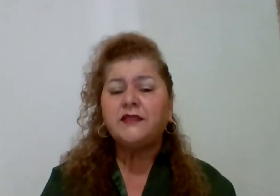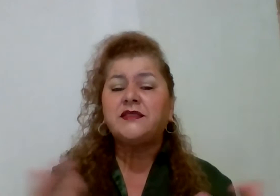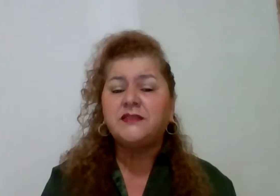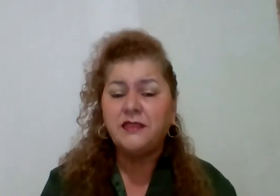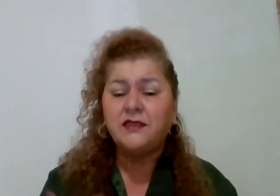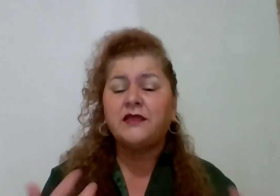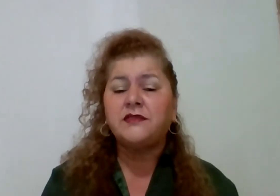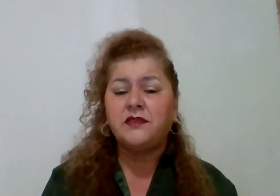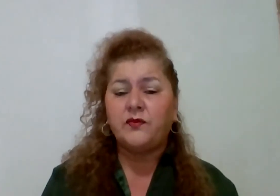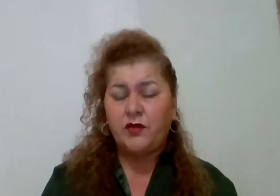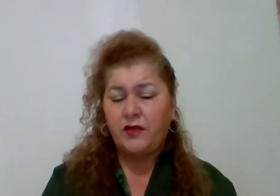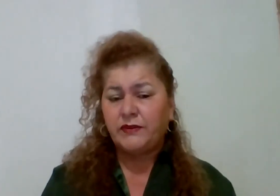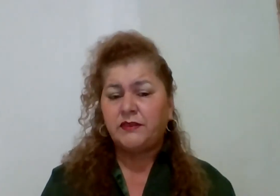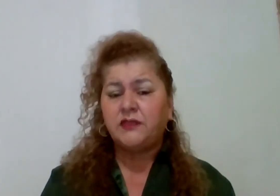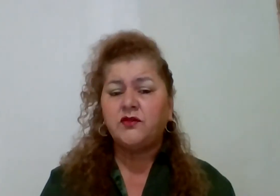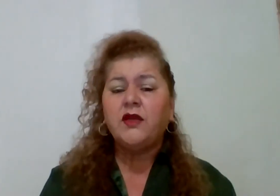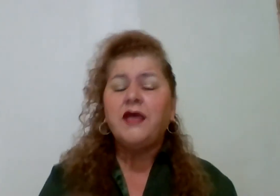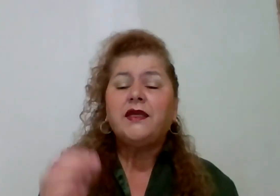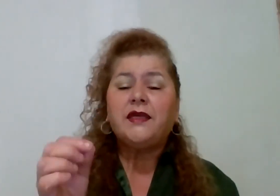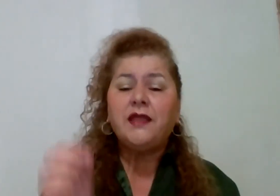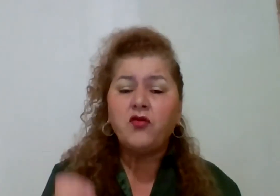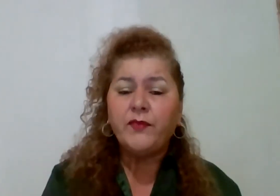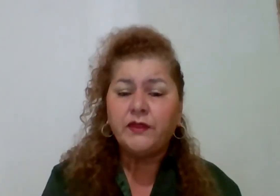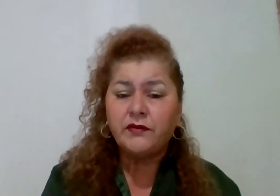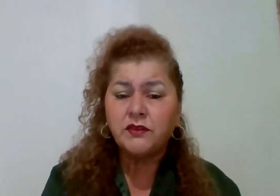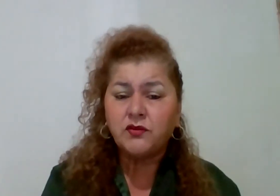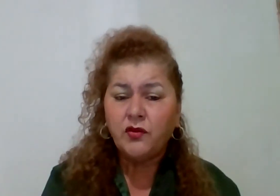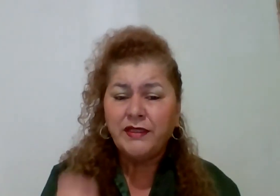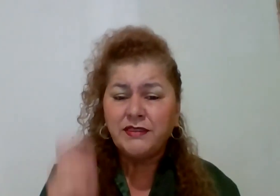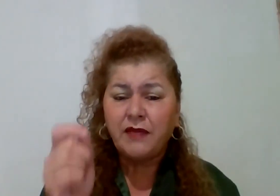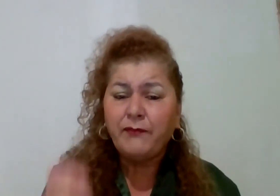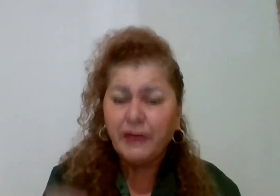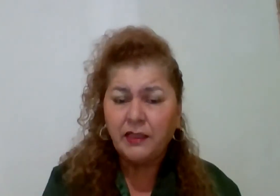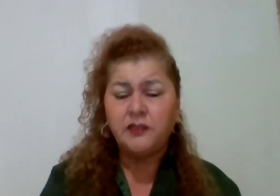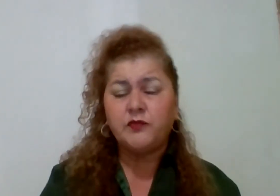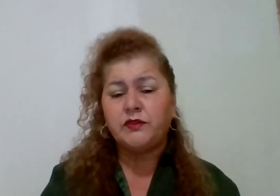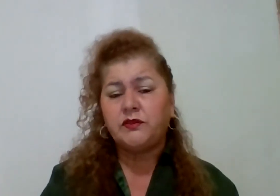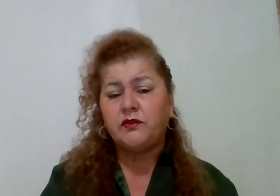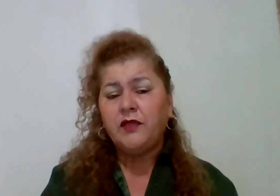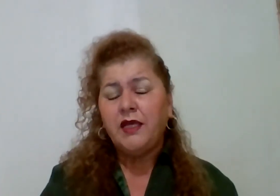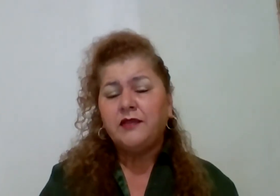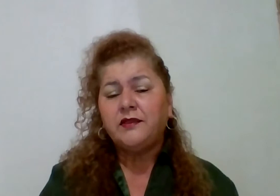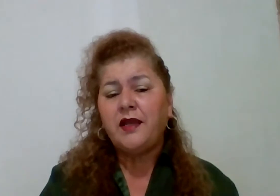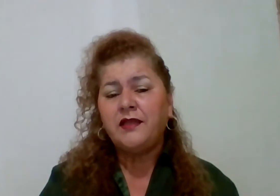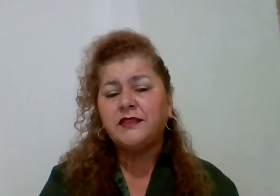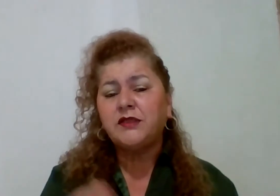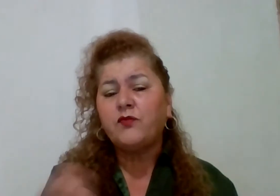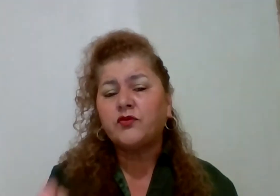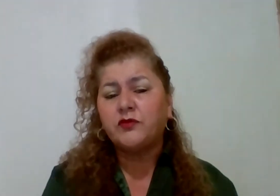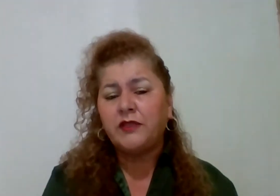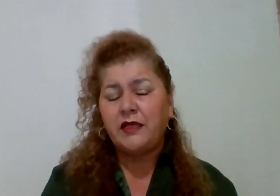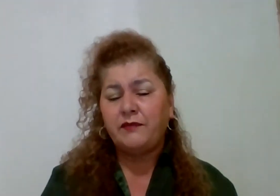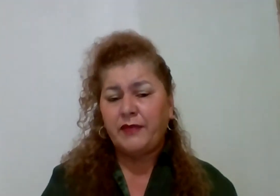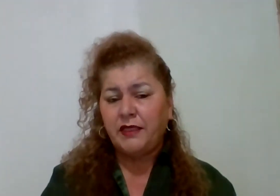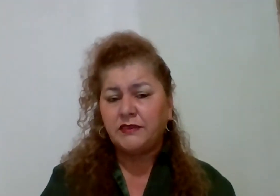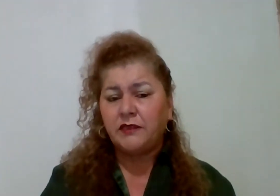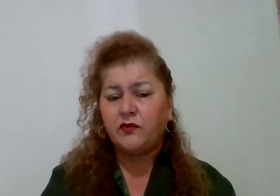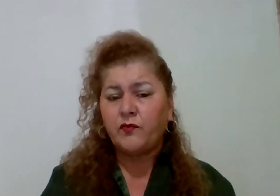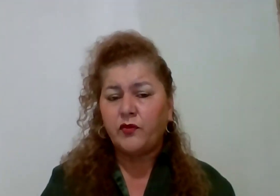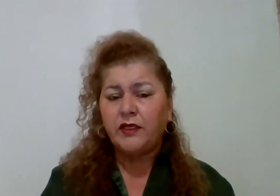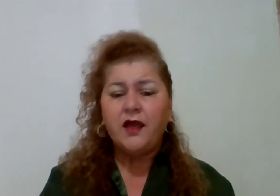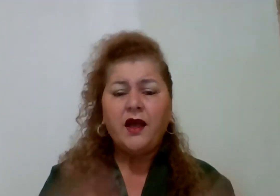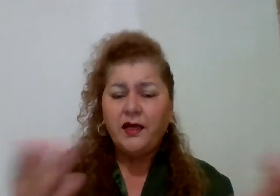manera necesitan ese tipo de capacitación, que la Copetarosú está en plena disposición de darles esa oportunidad para